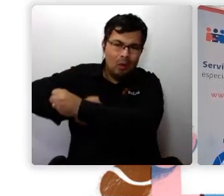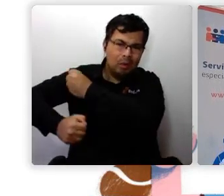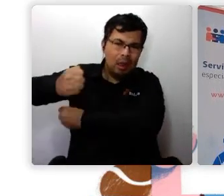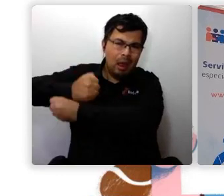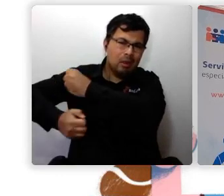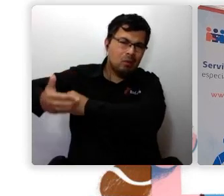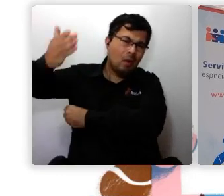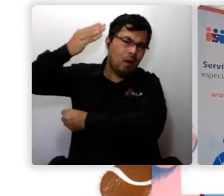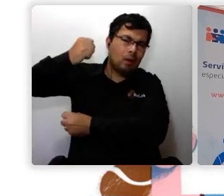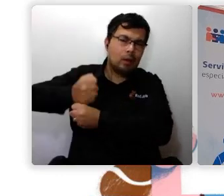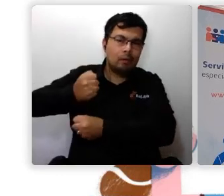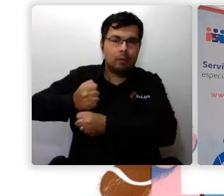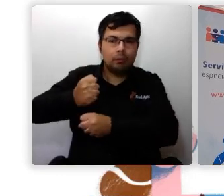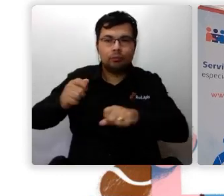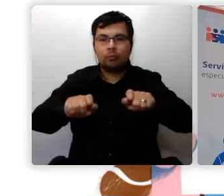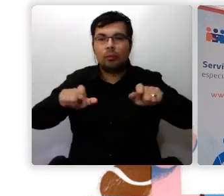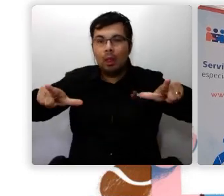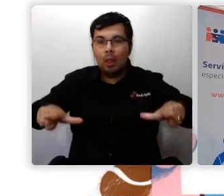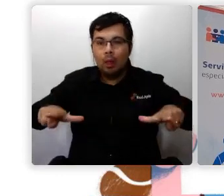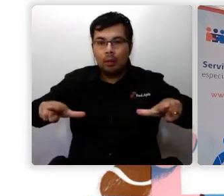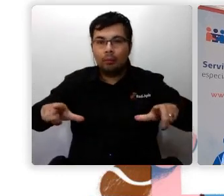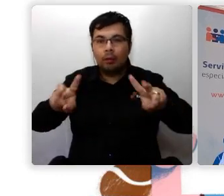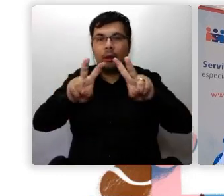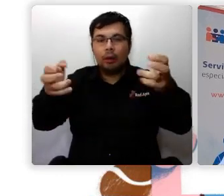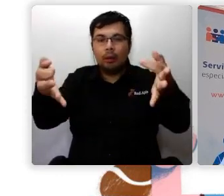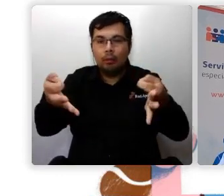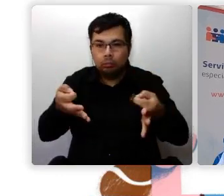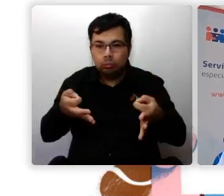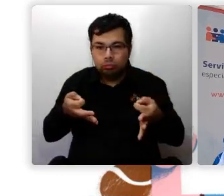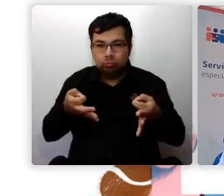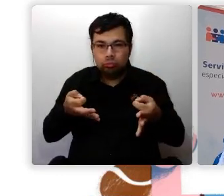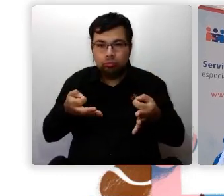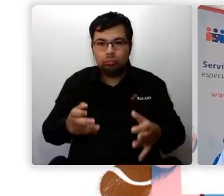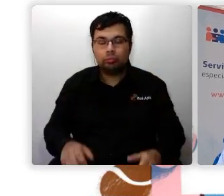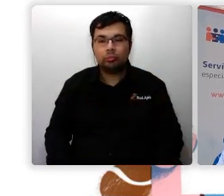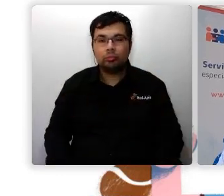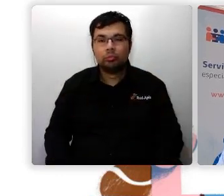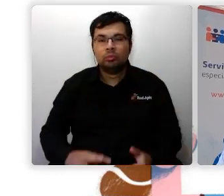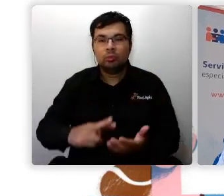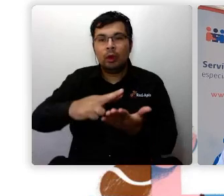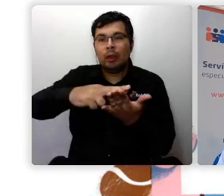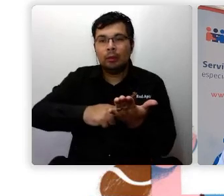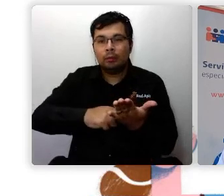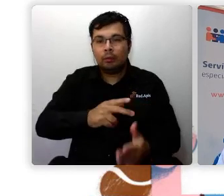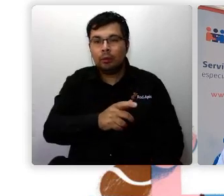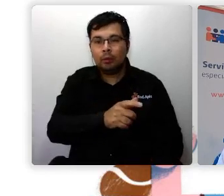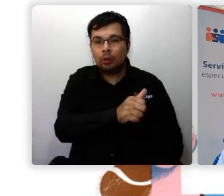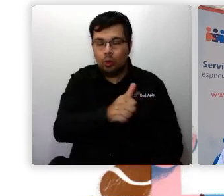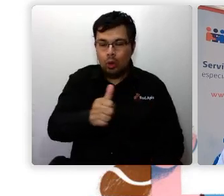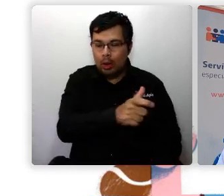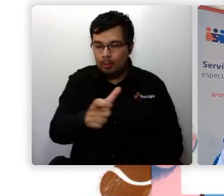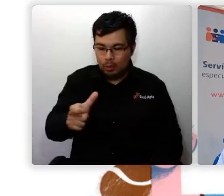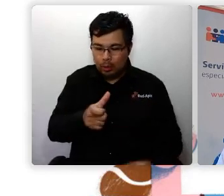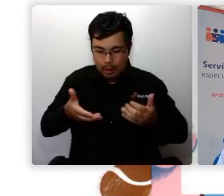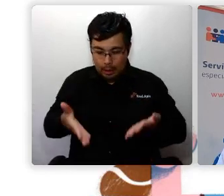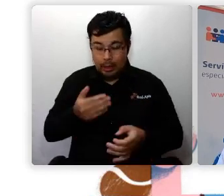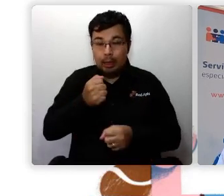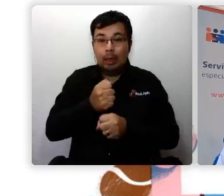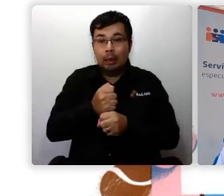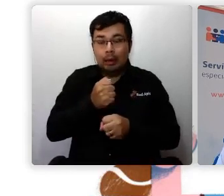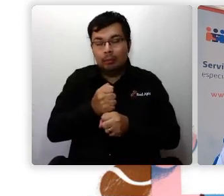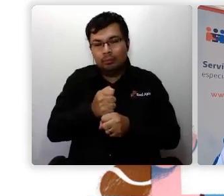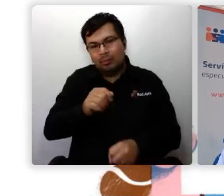trabajando en el sector tributario, en el sector contable. Por lo tanto, toda la gente que trabaja acá se maneja muy bien en